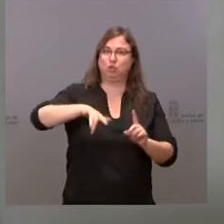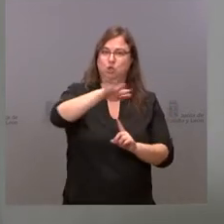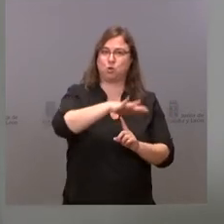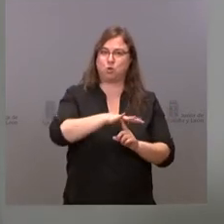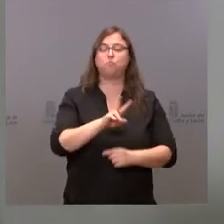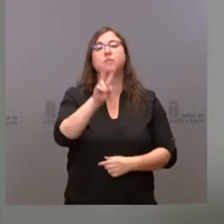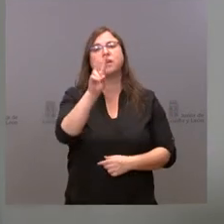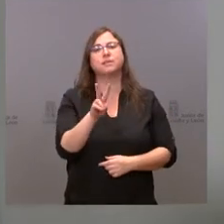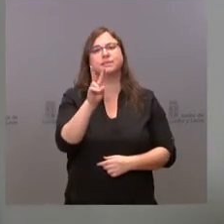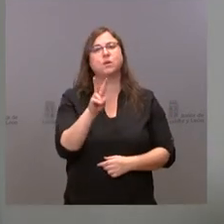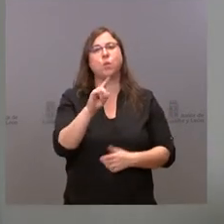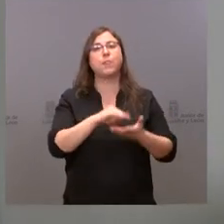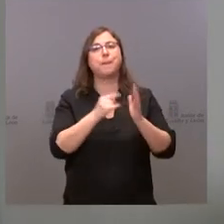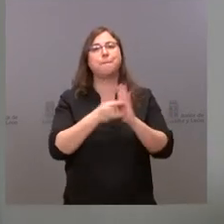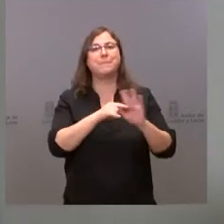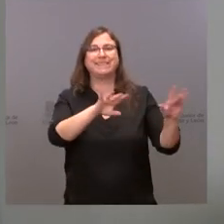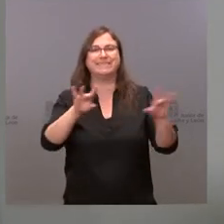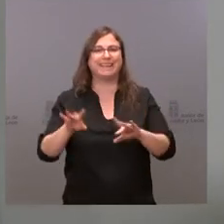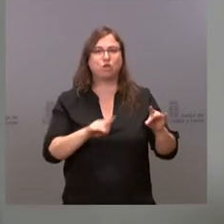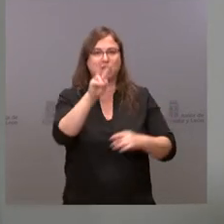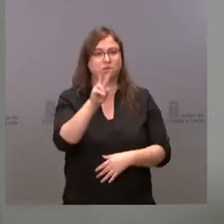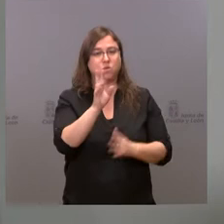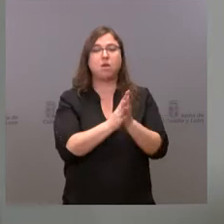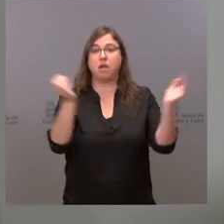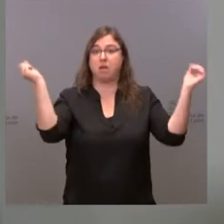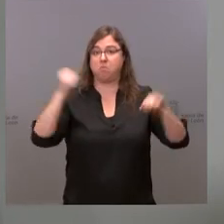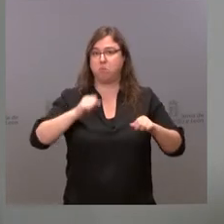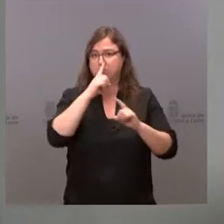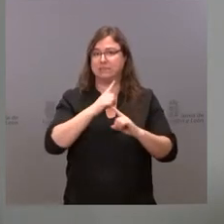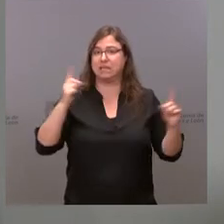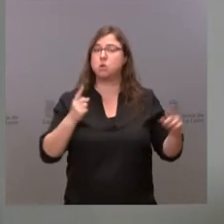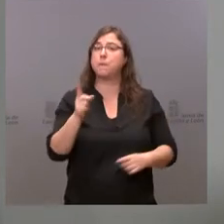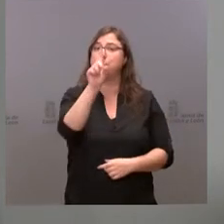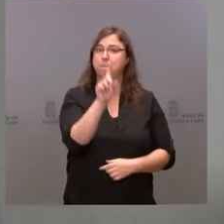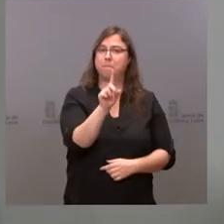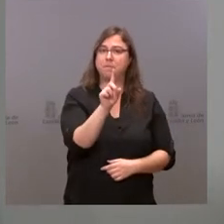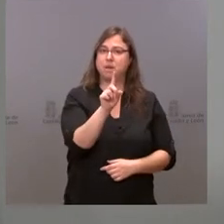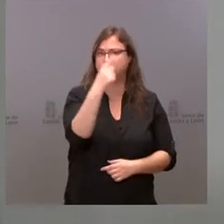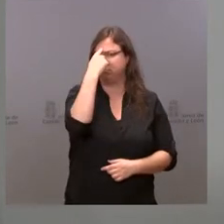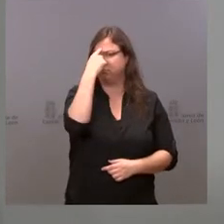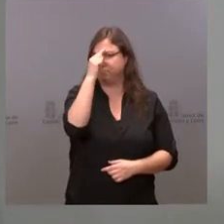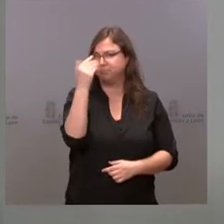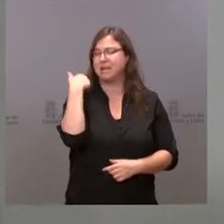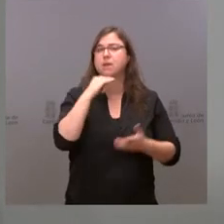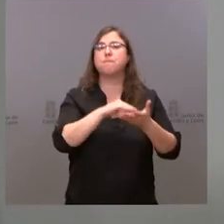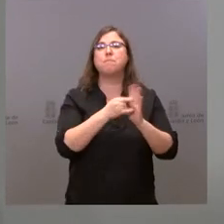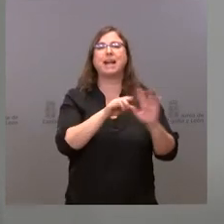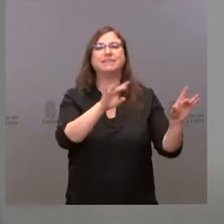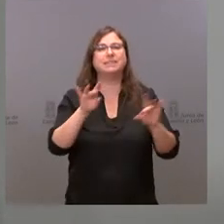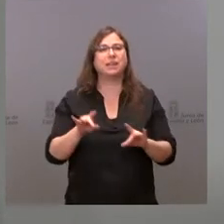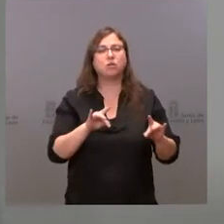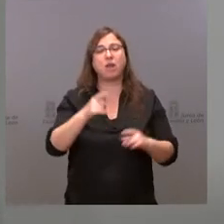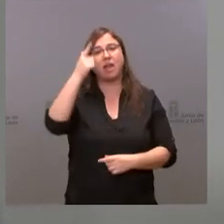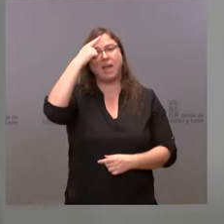segundo el plan territorial que aprobamos esta legislatura el primero de ellos saben ustedes que fue el plan territorial de